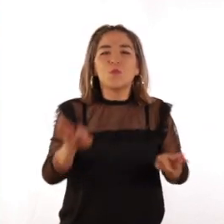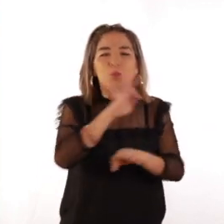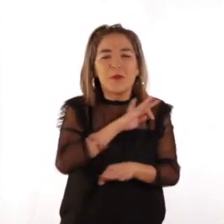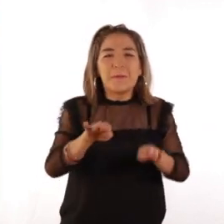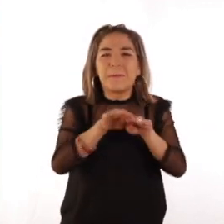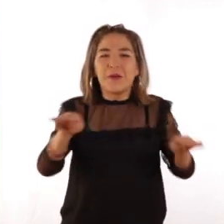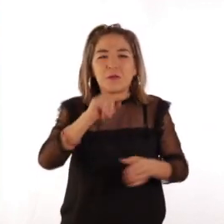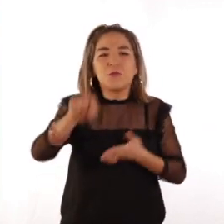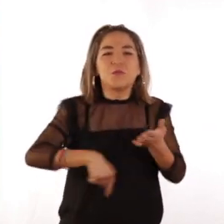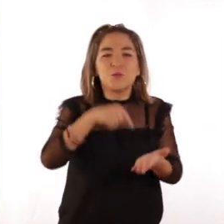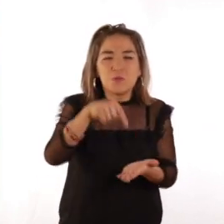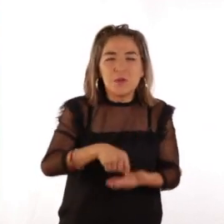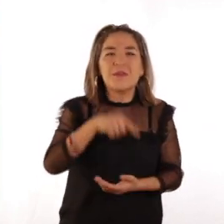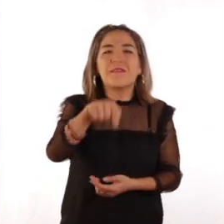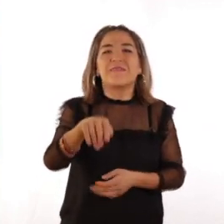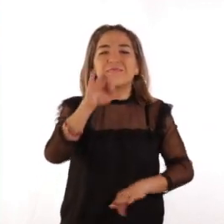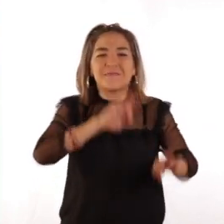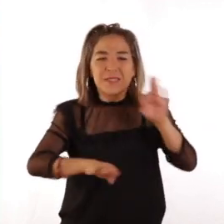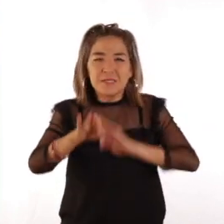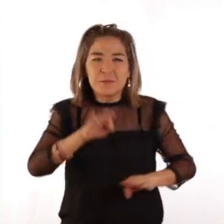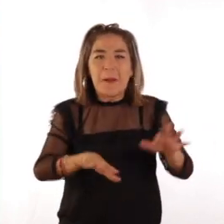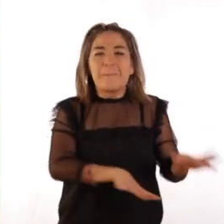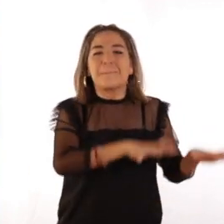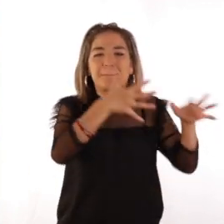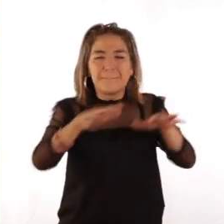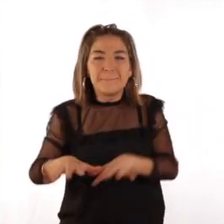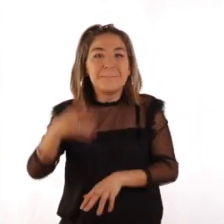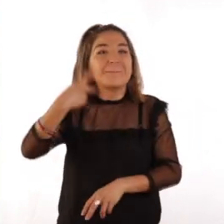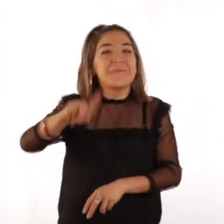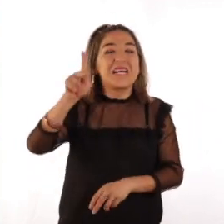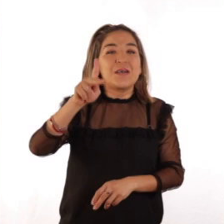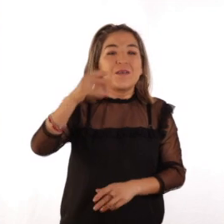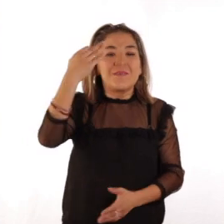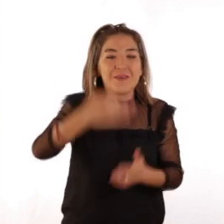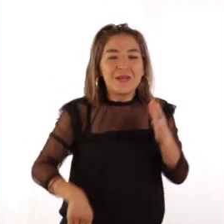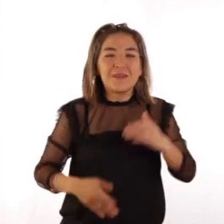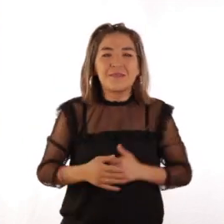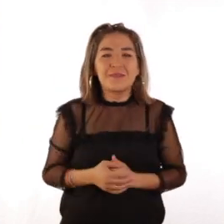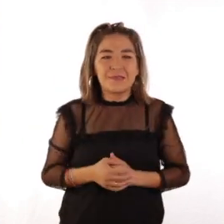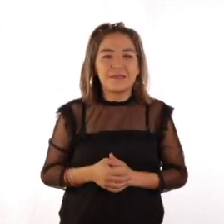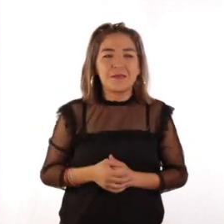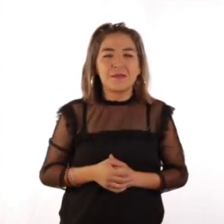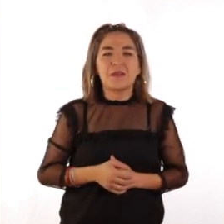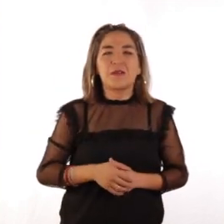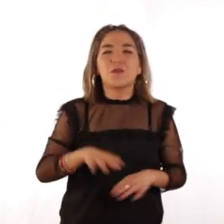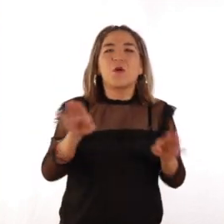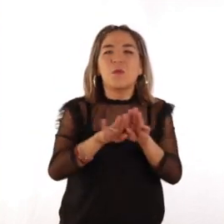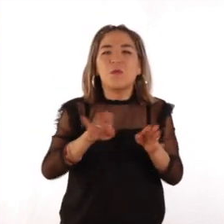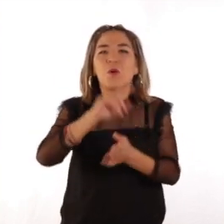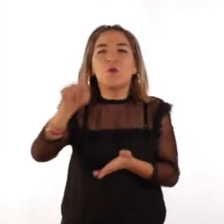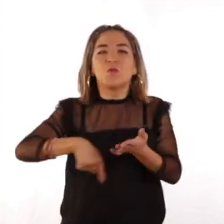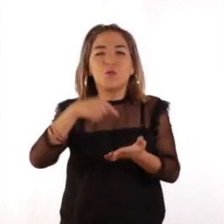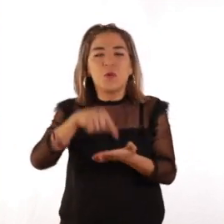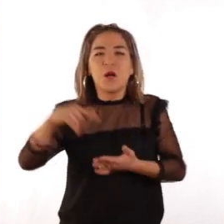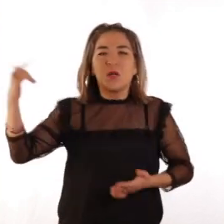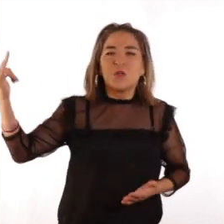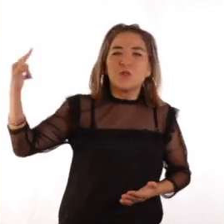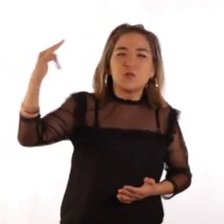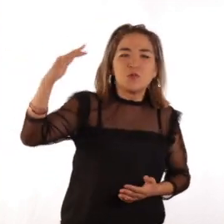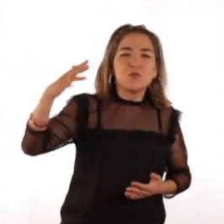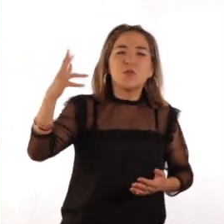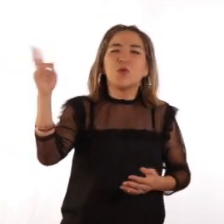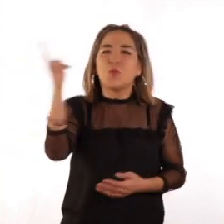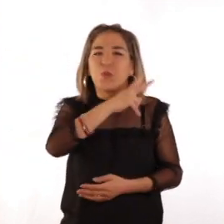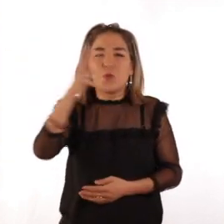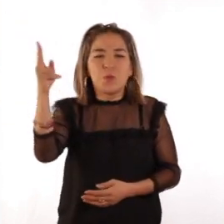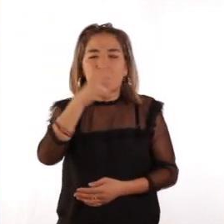cómo podemos medir el espacio territorial físico, el marítimo, pero nos queda hablar un poco del espacio aéreo, ¿no?